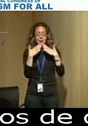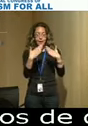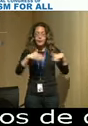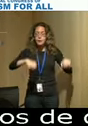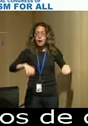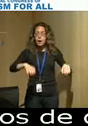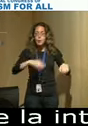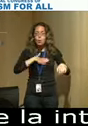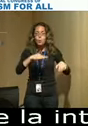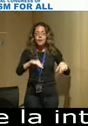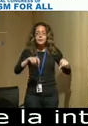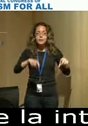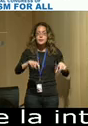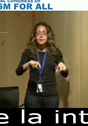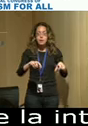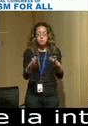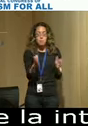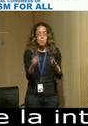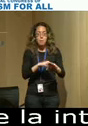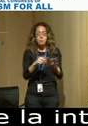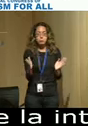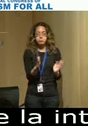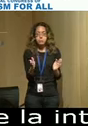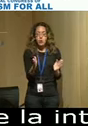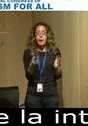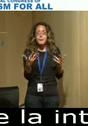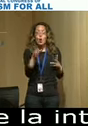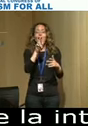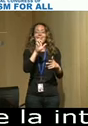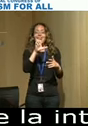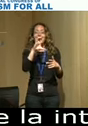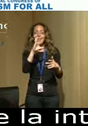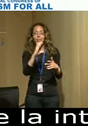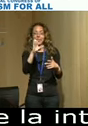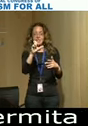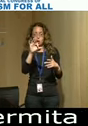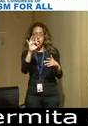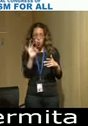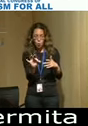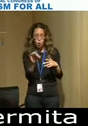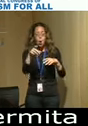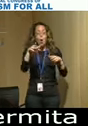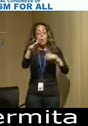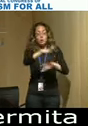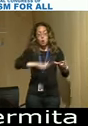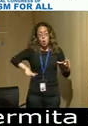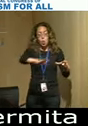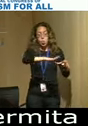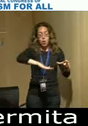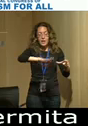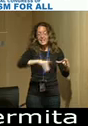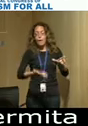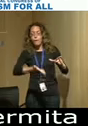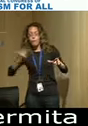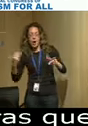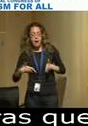reposar momentáneamente, mientras que el punto de receso serían aquellos puntos que necesariamente deben estar desvinculados del